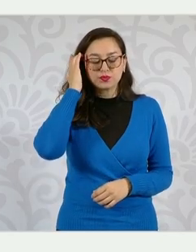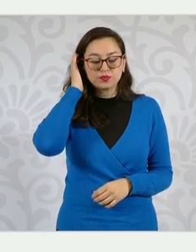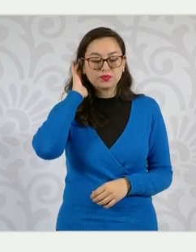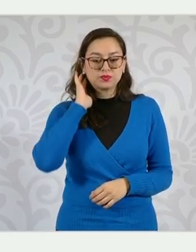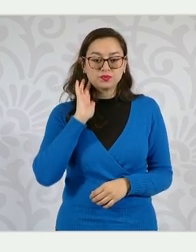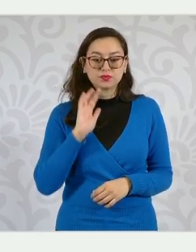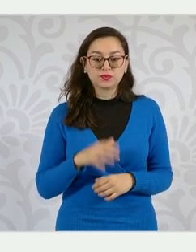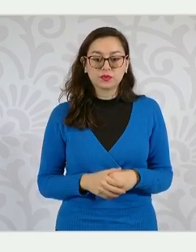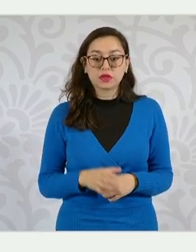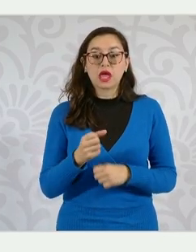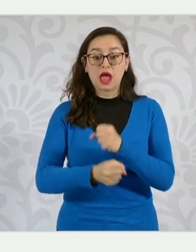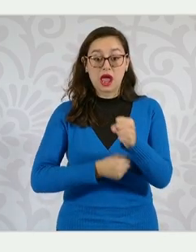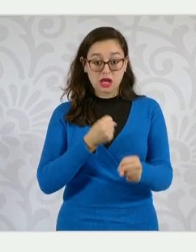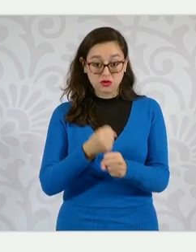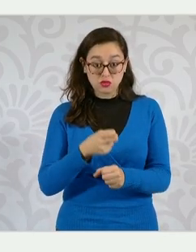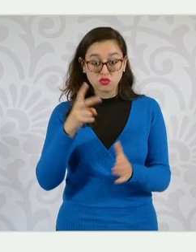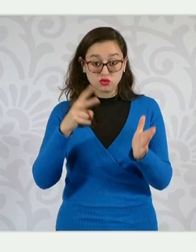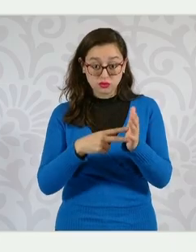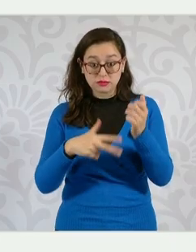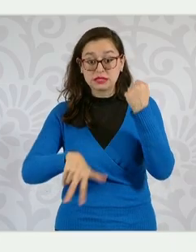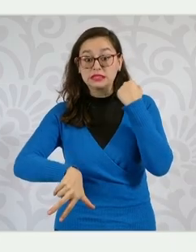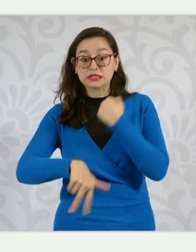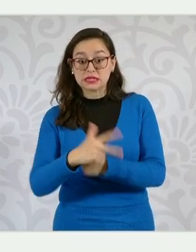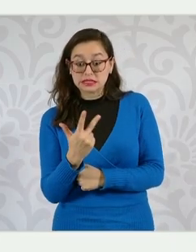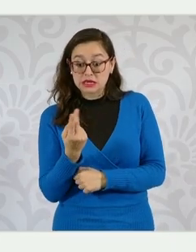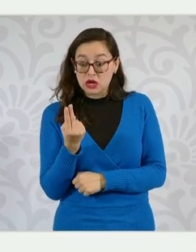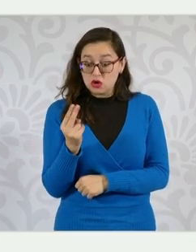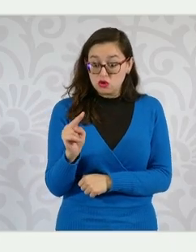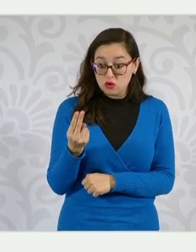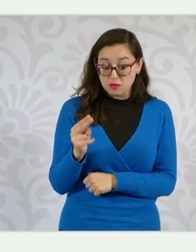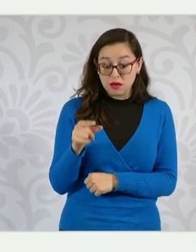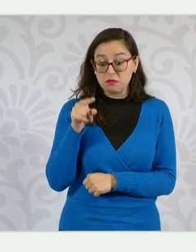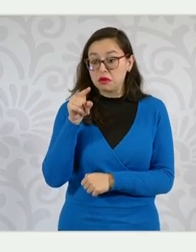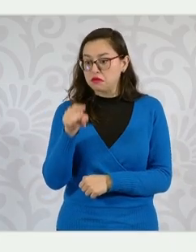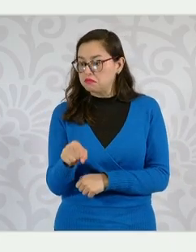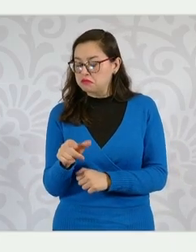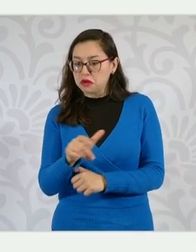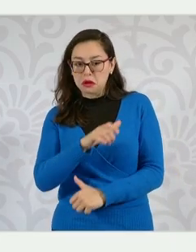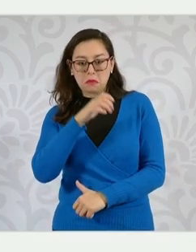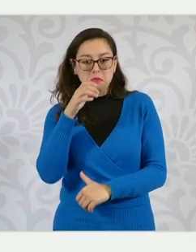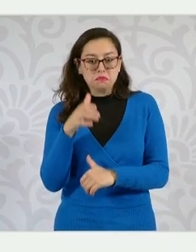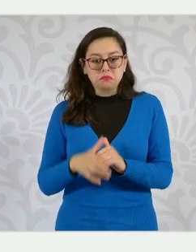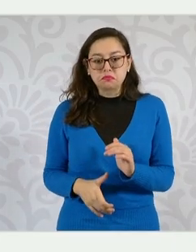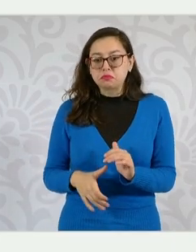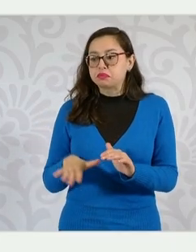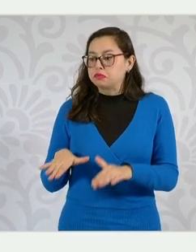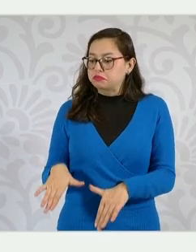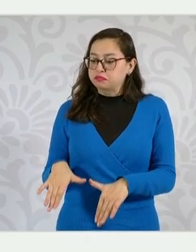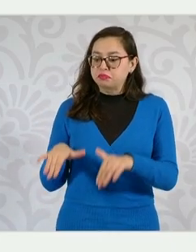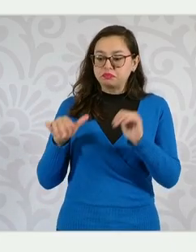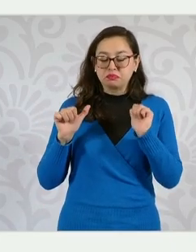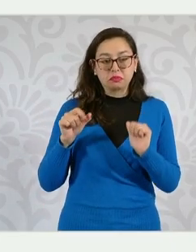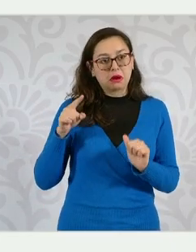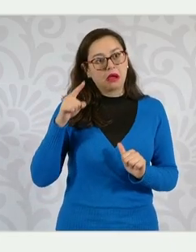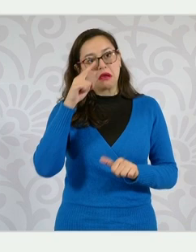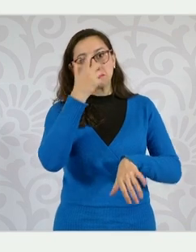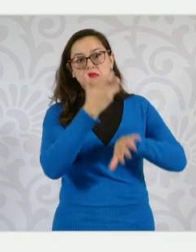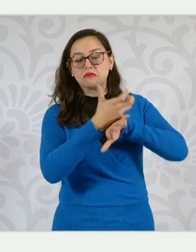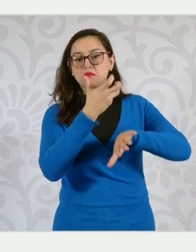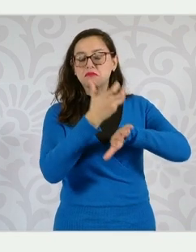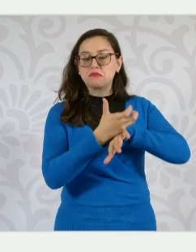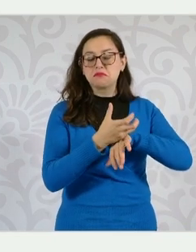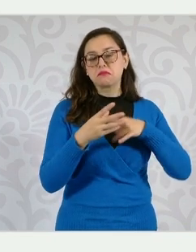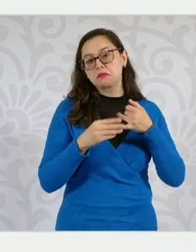de 2013, García Luna se fue a vivir a Miami, Florida, fue detenido en diciembre de